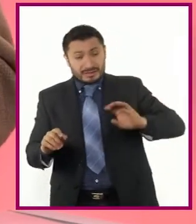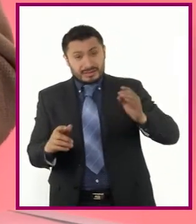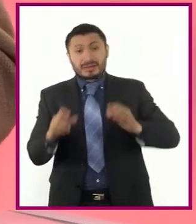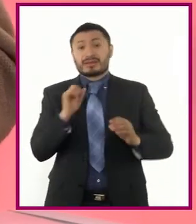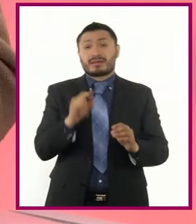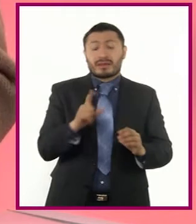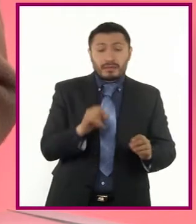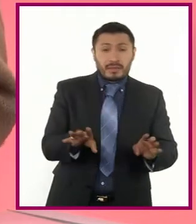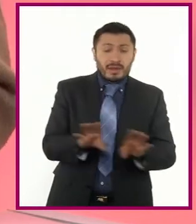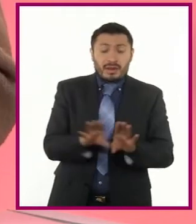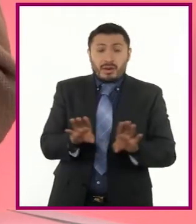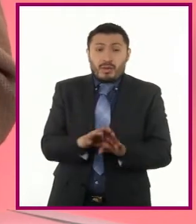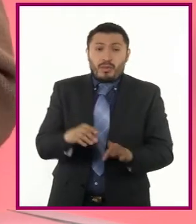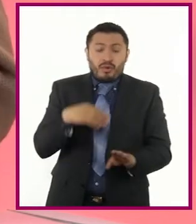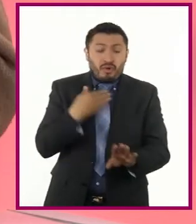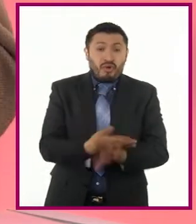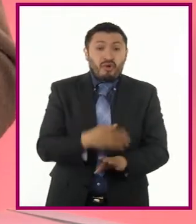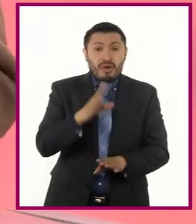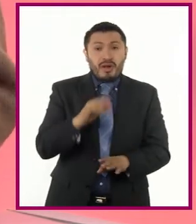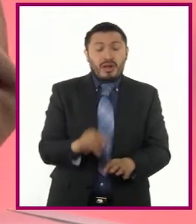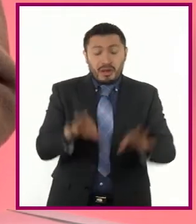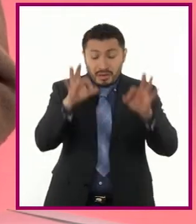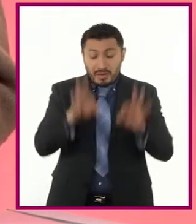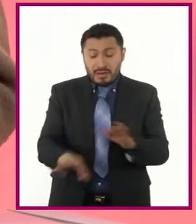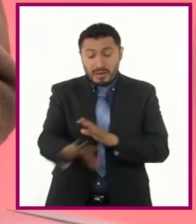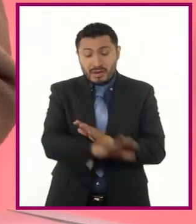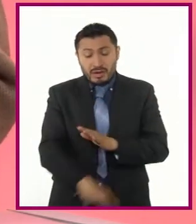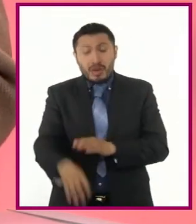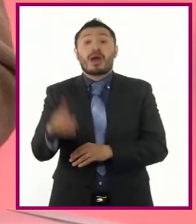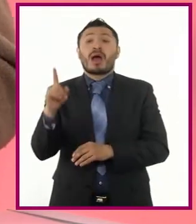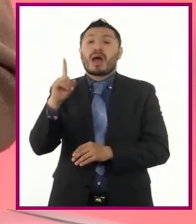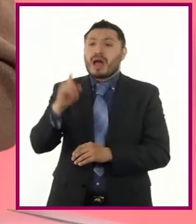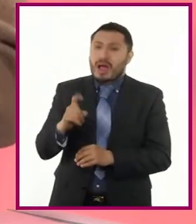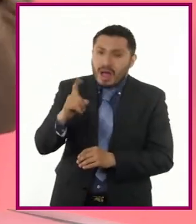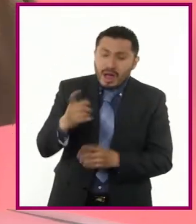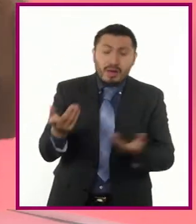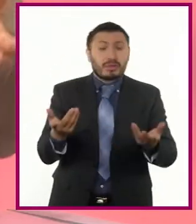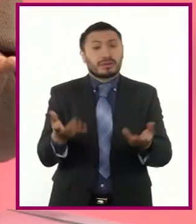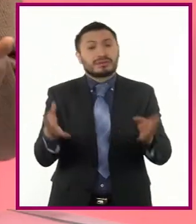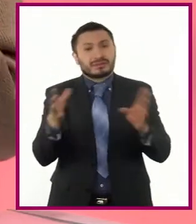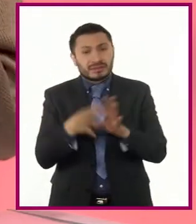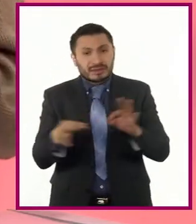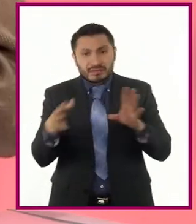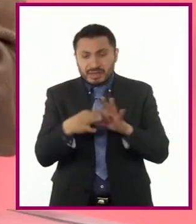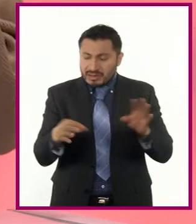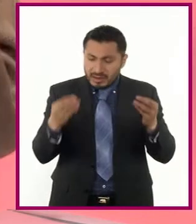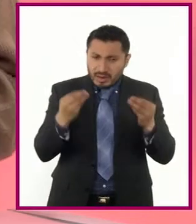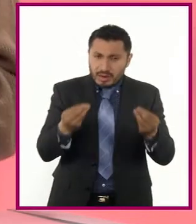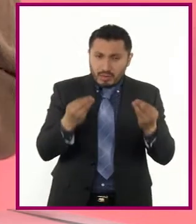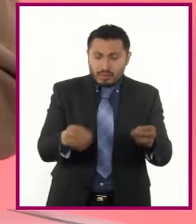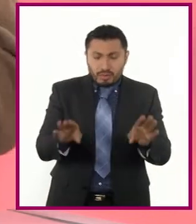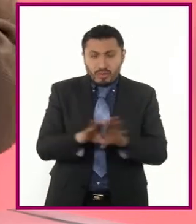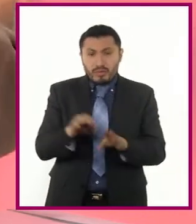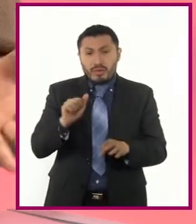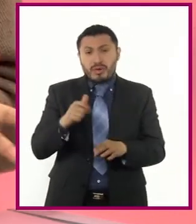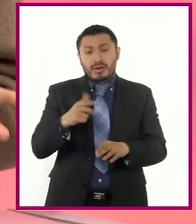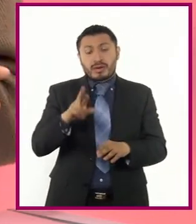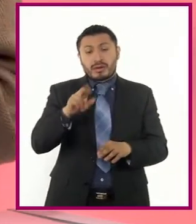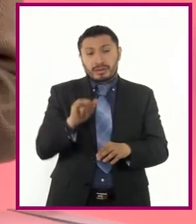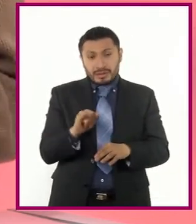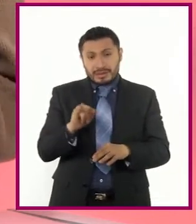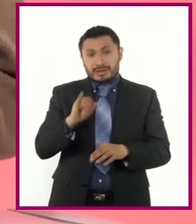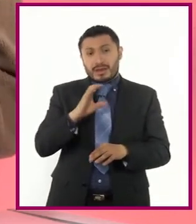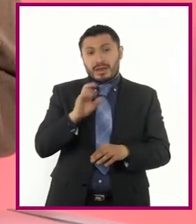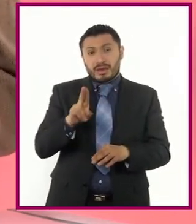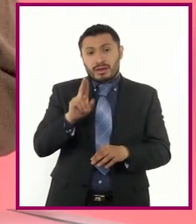la calidad del suelo, la parte del agua, que define también mucho de esto de la agricultura. Ese sería, por un